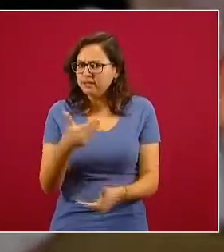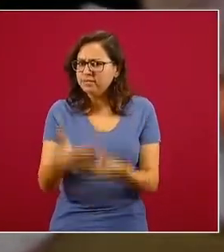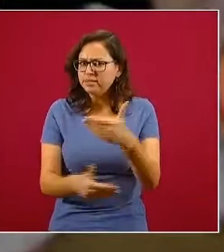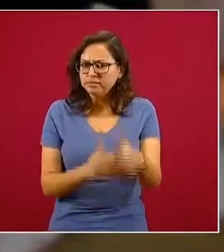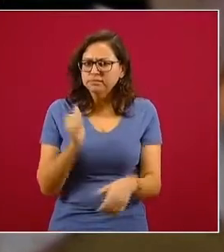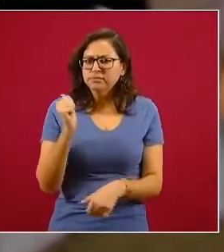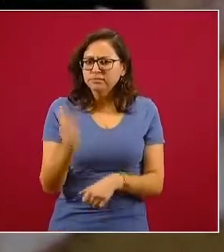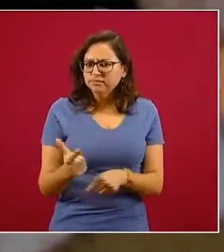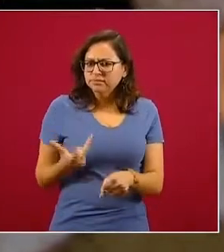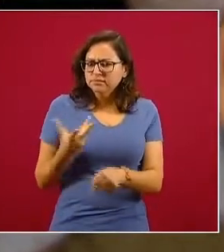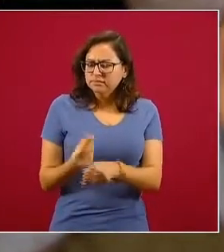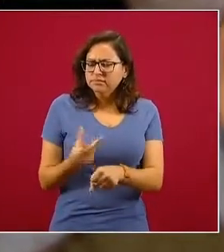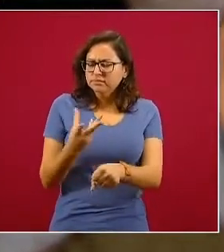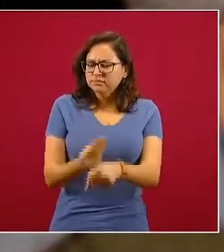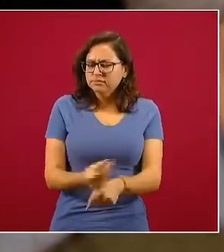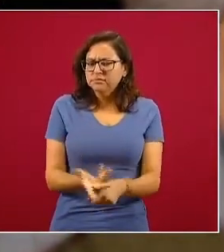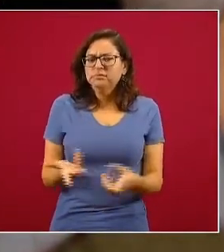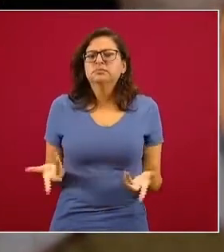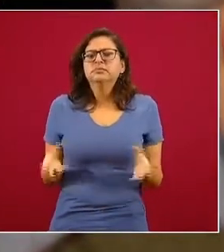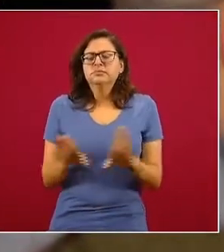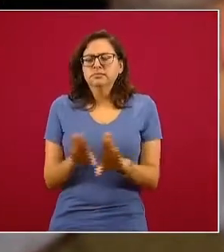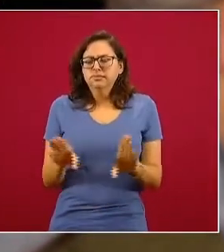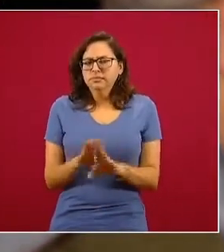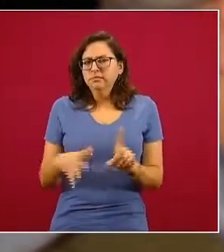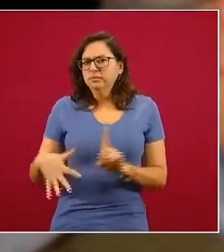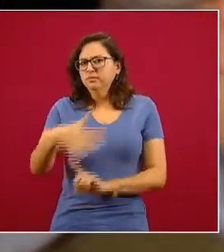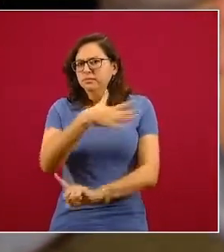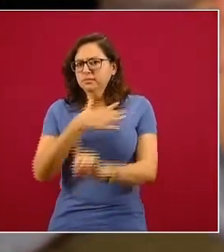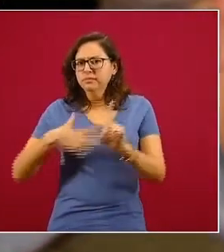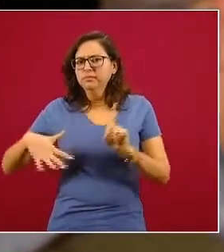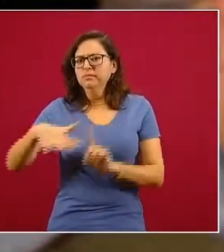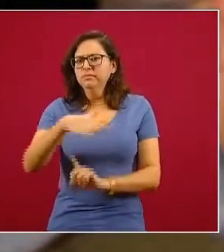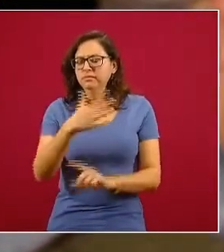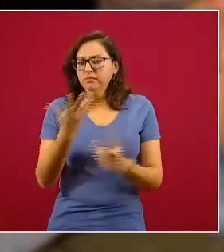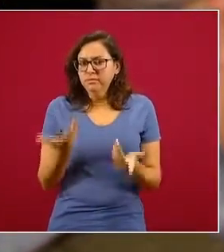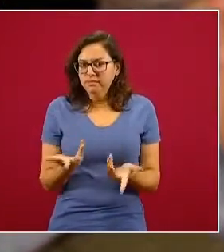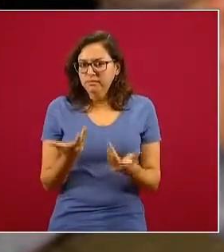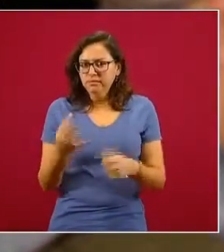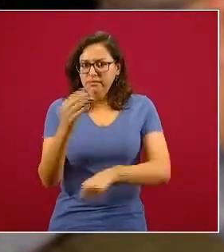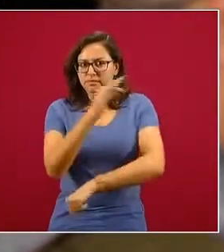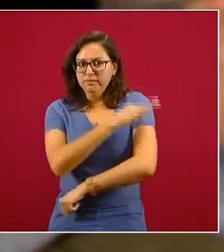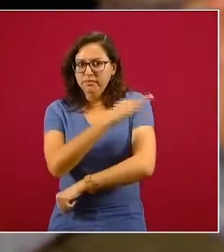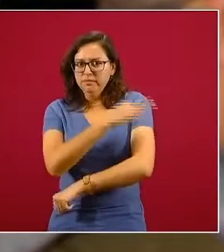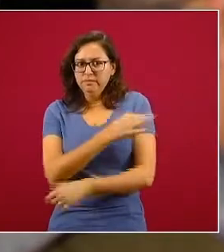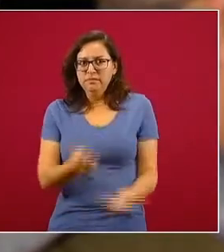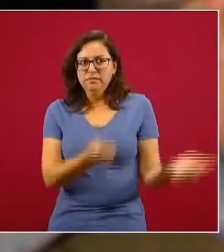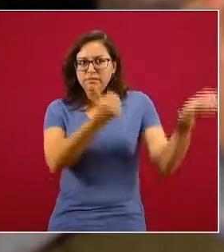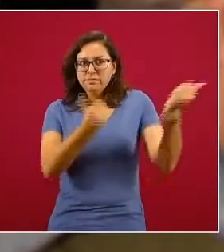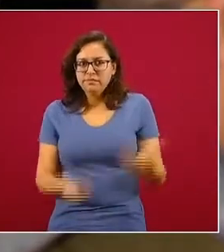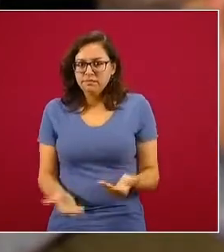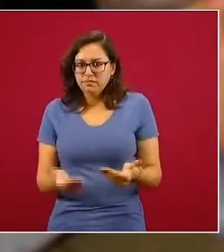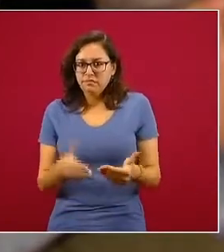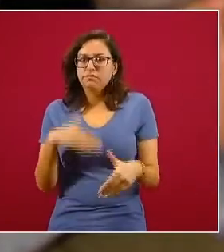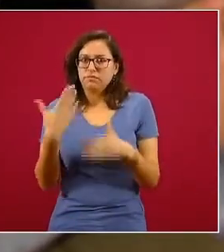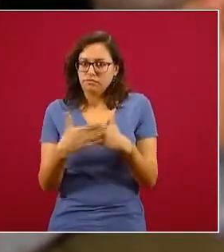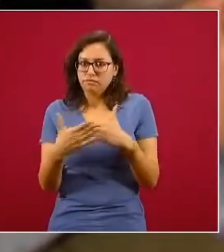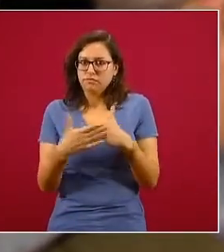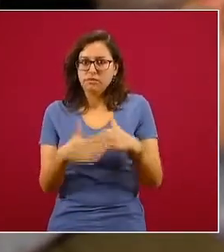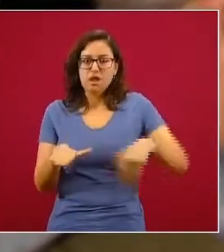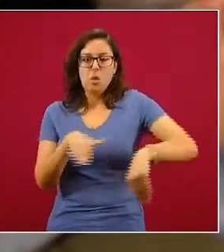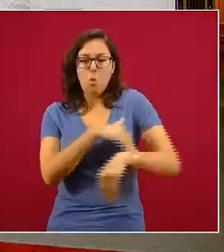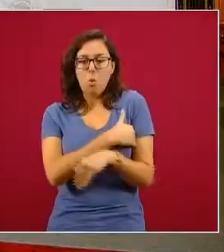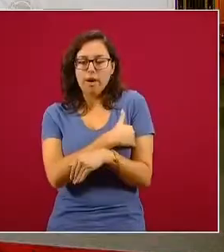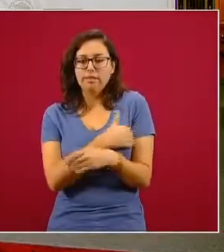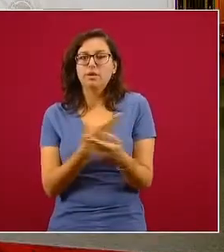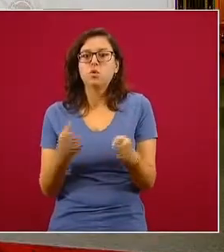y cómo está el panorama para poder guardar todas estas vacunas en todo el